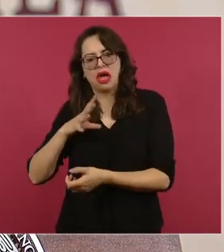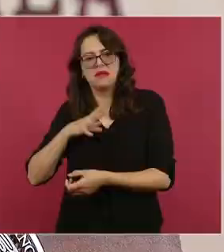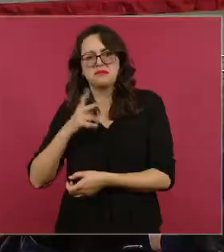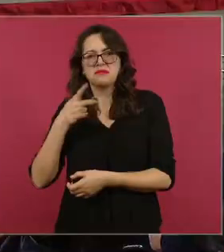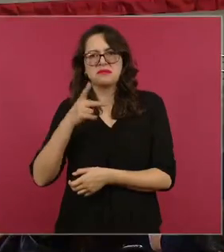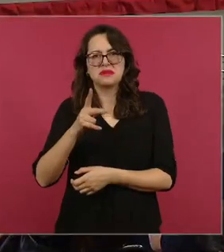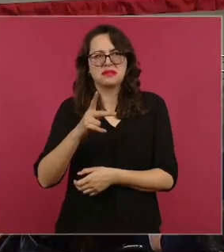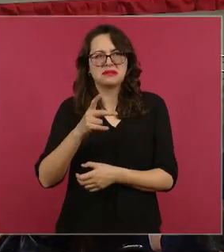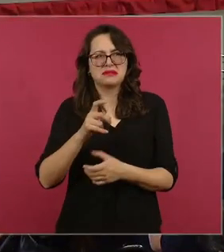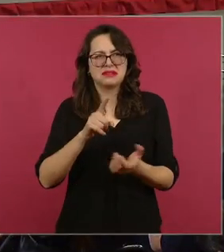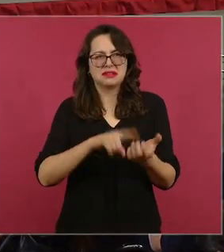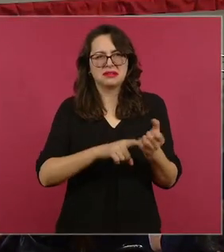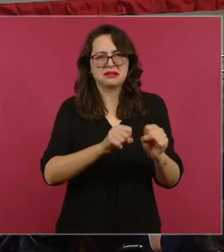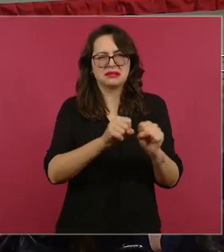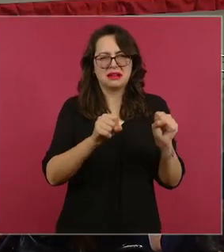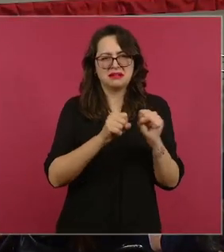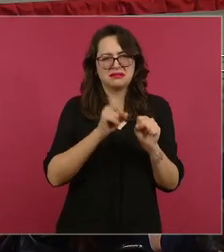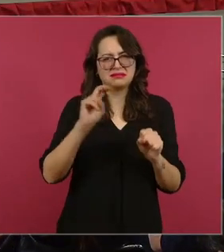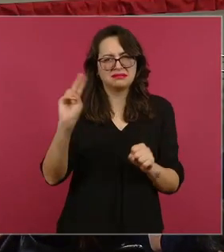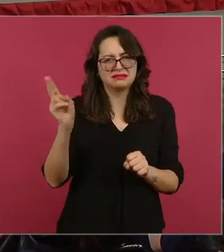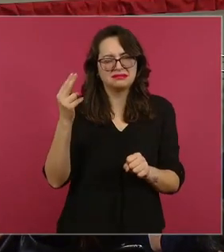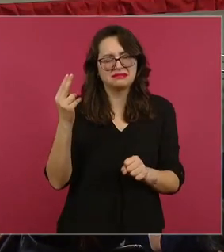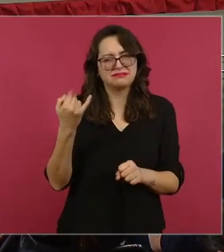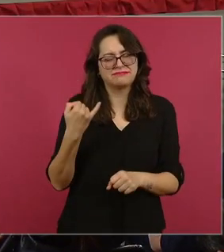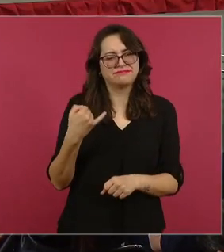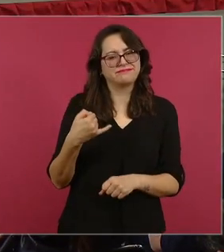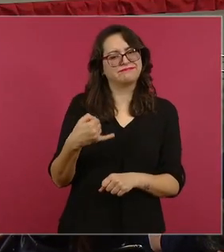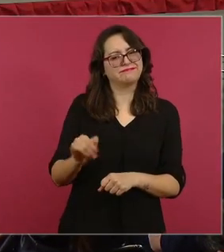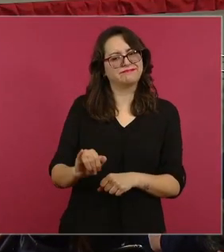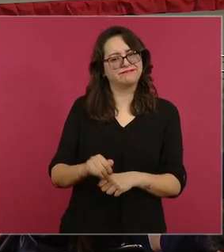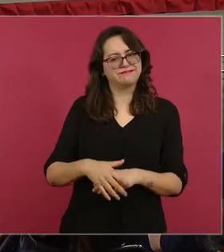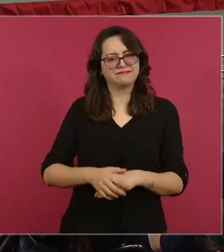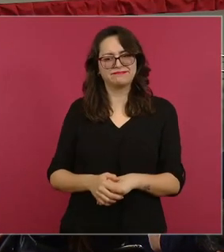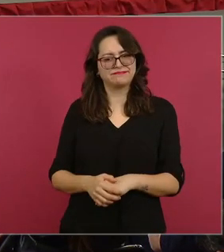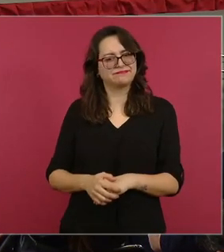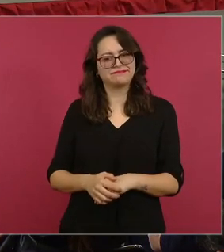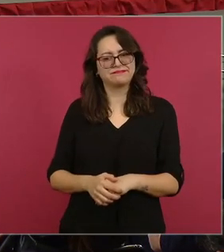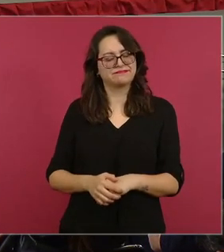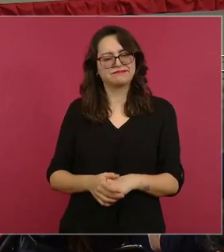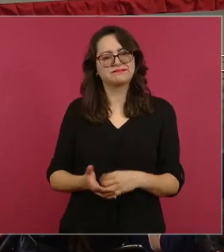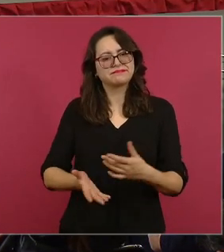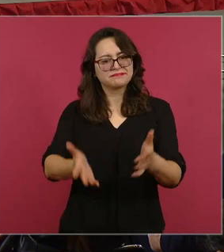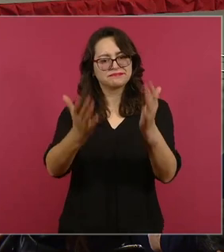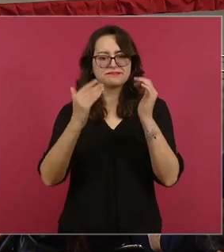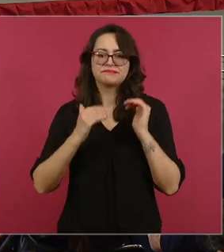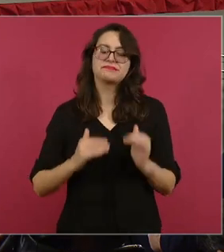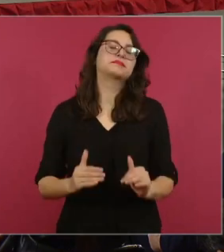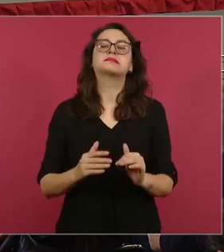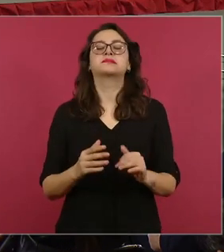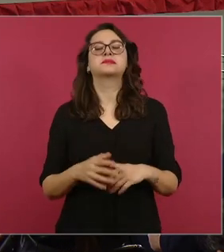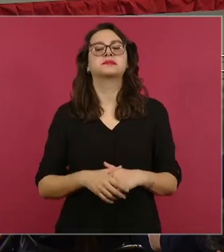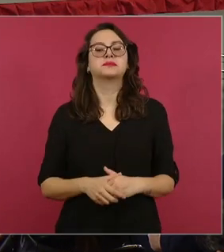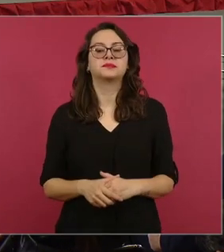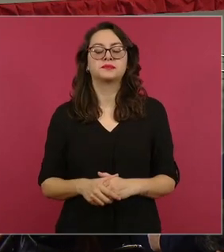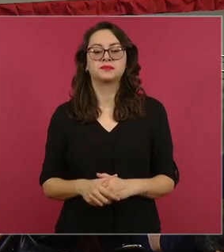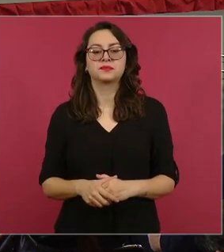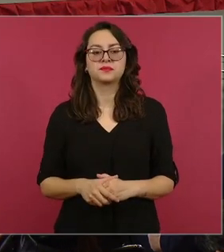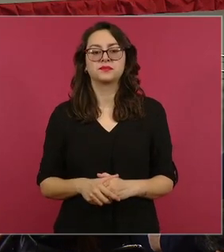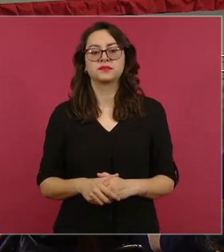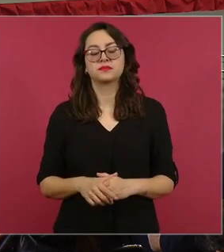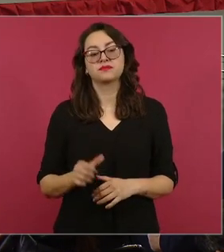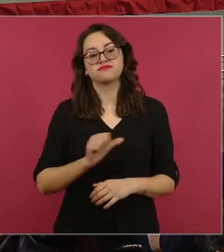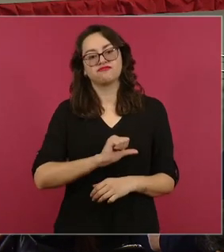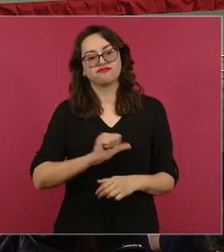nacional. Bueno, hasta aquí está, pero vamos con la siguiente. Seguramente vieron